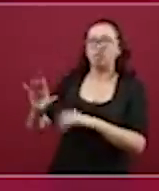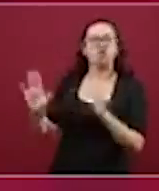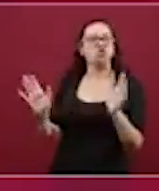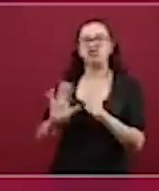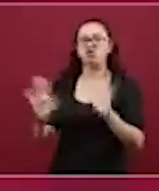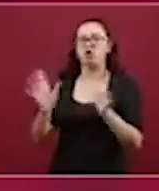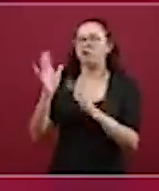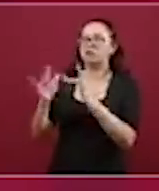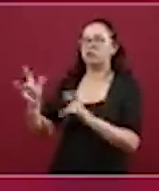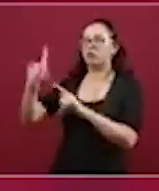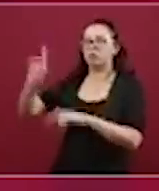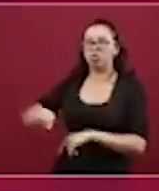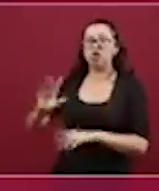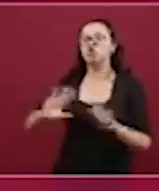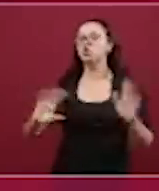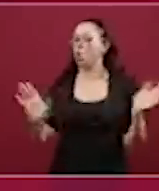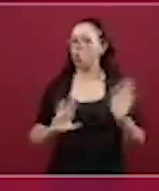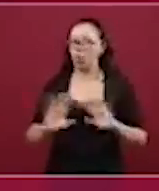Italia o Francia.